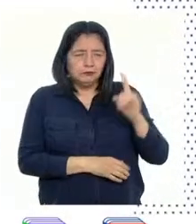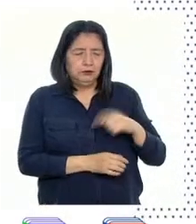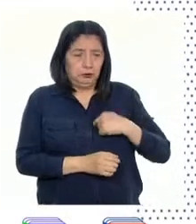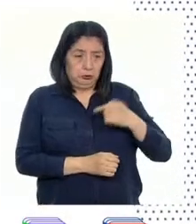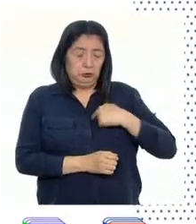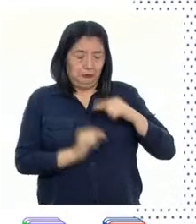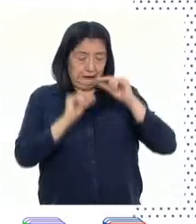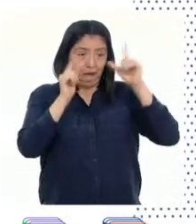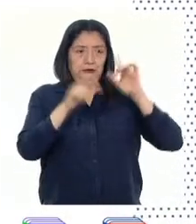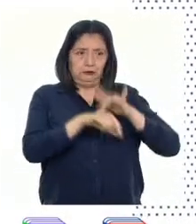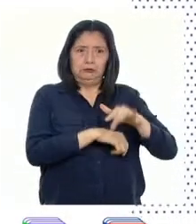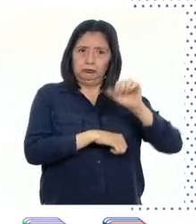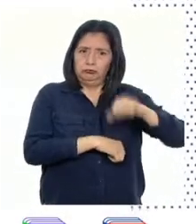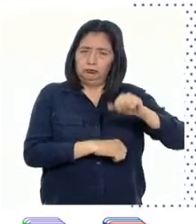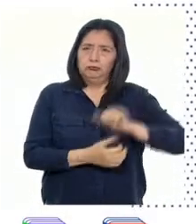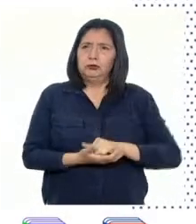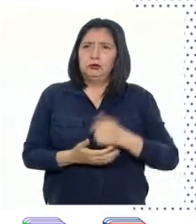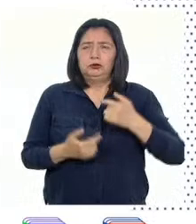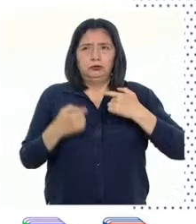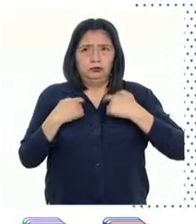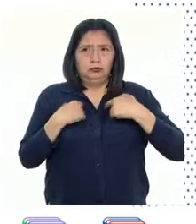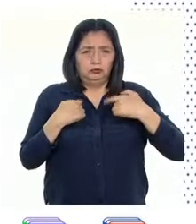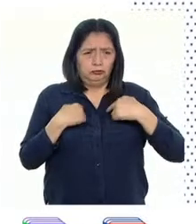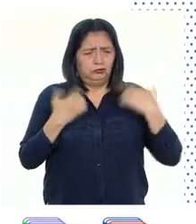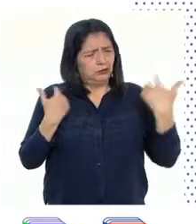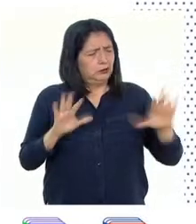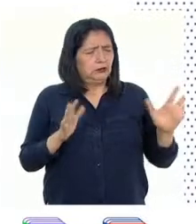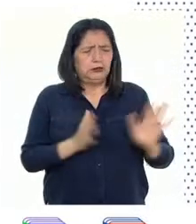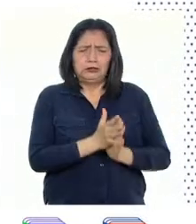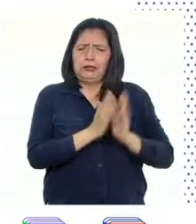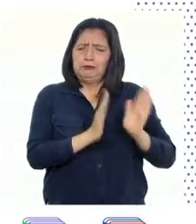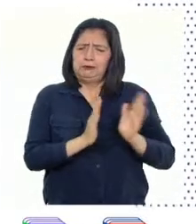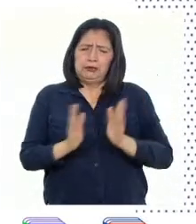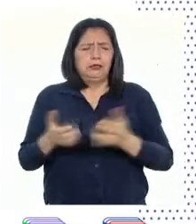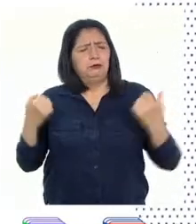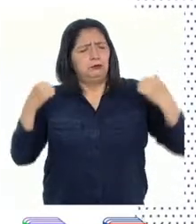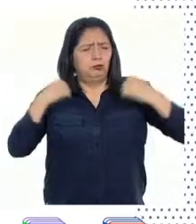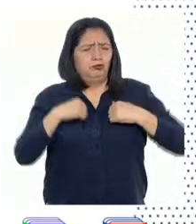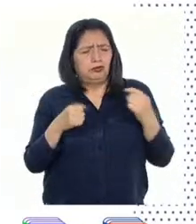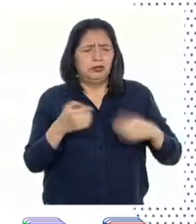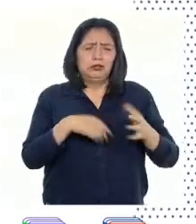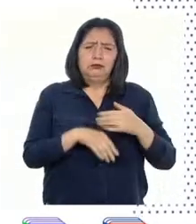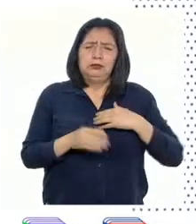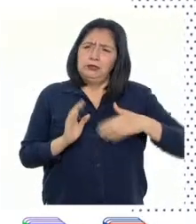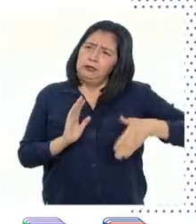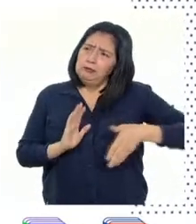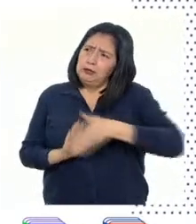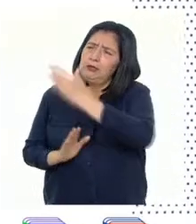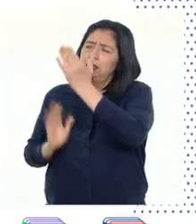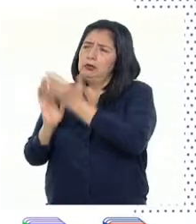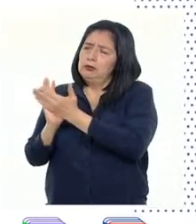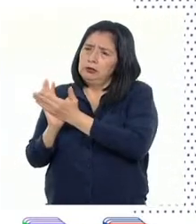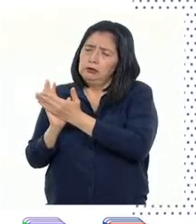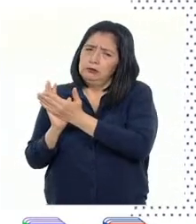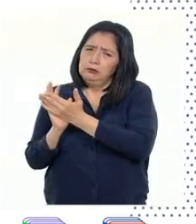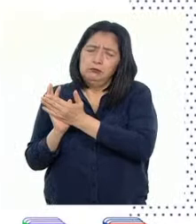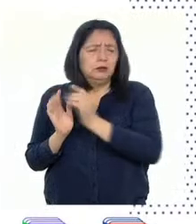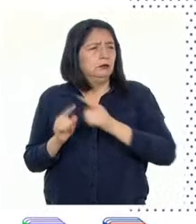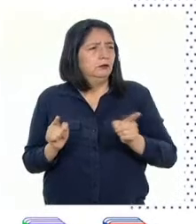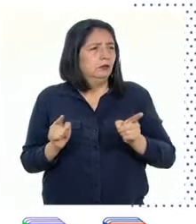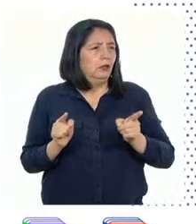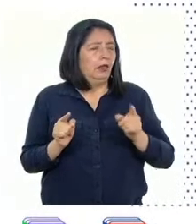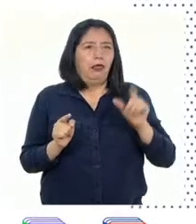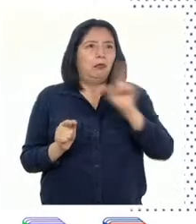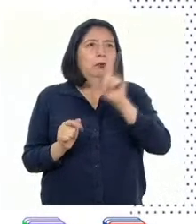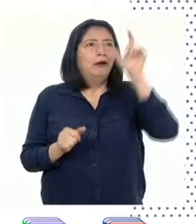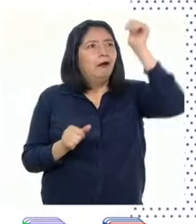levantado temprano, me había hecho mis cosas, alistar mi mochila, me quería ir al colegio, pero no me